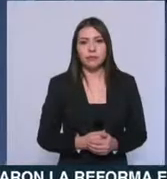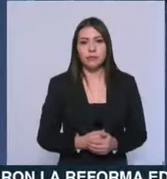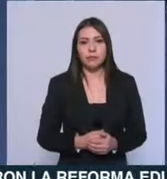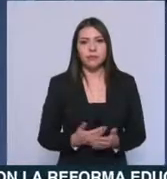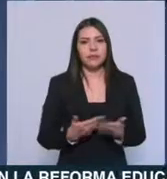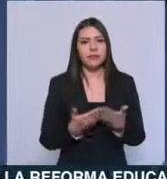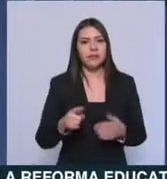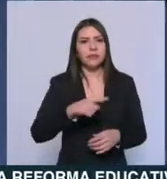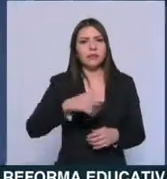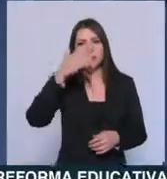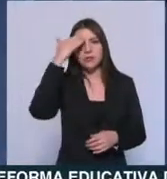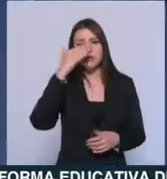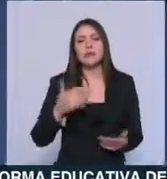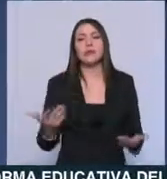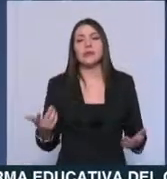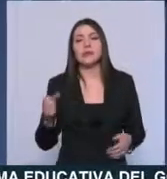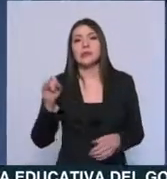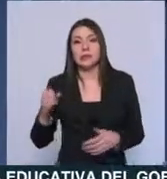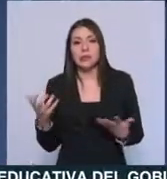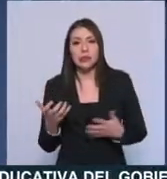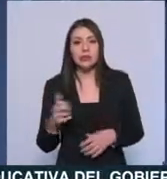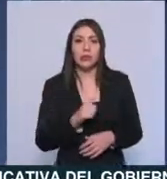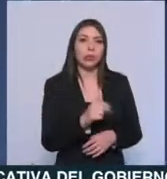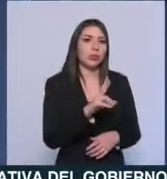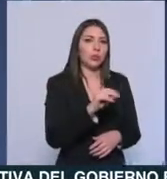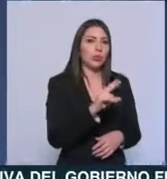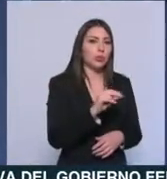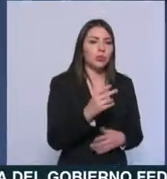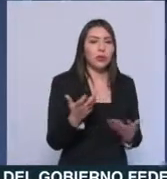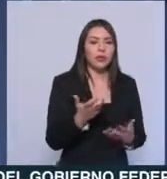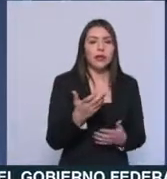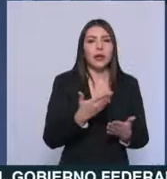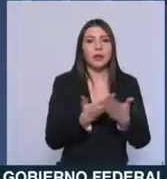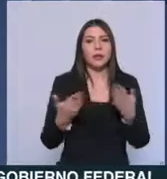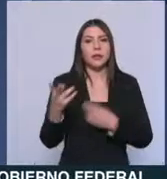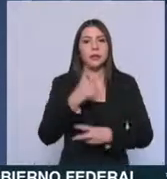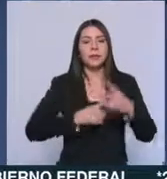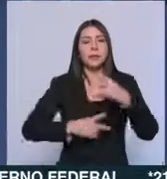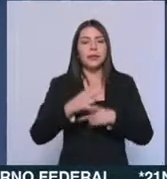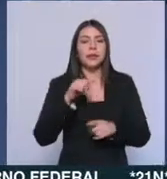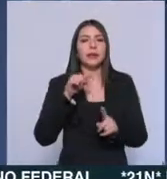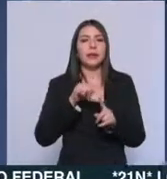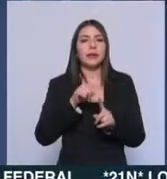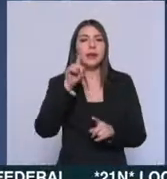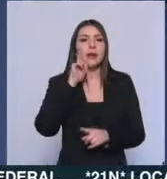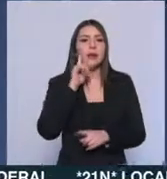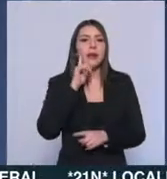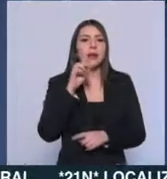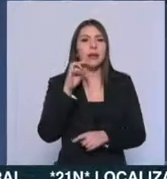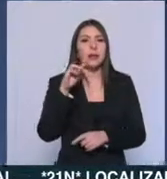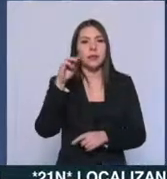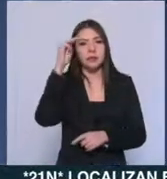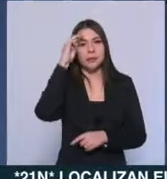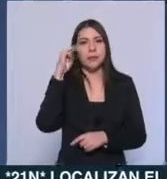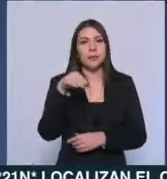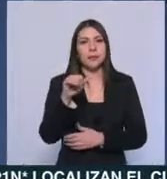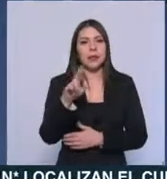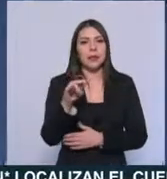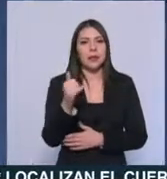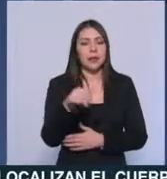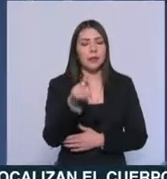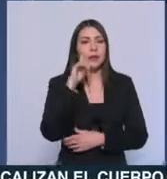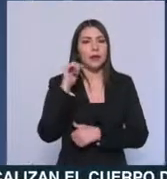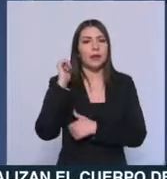Precisamente para saber qué hacer y qué no hacer ante estas condiciones ambientales, nos acompaña esta noche en el estudio la maestra Miriam Urzúa. Ella es titular de